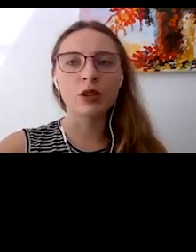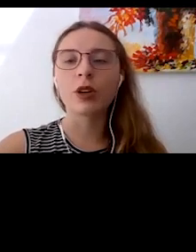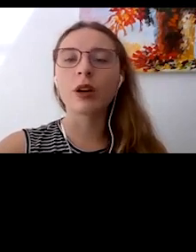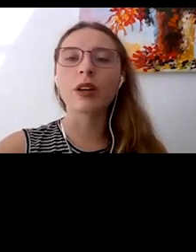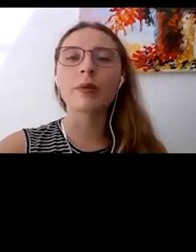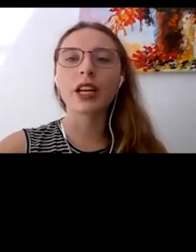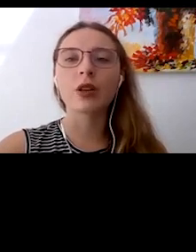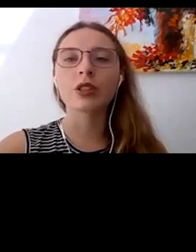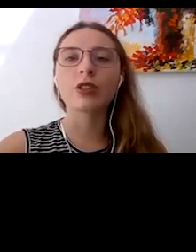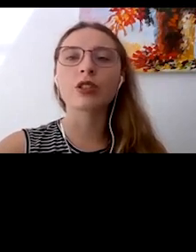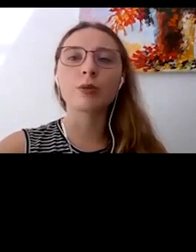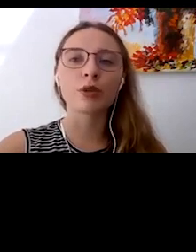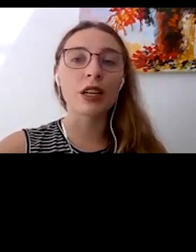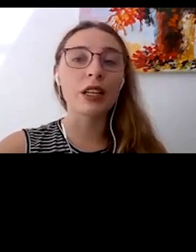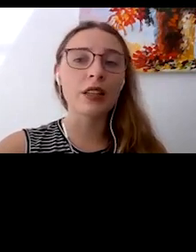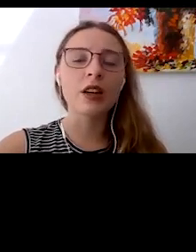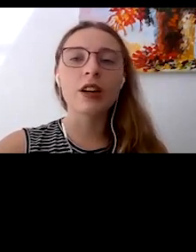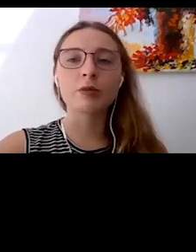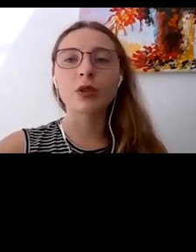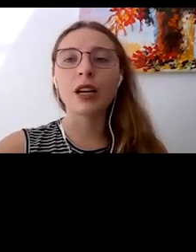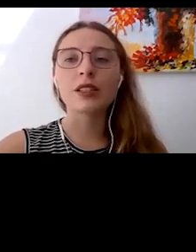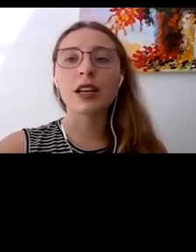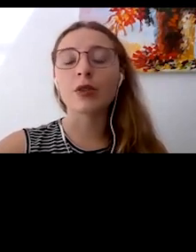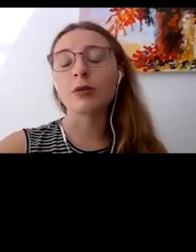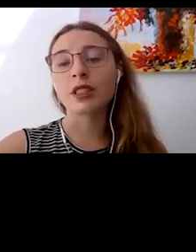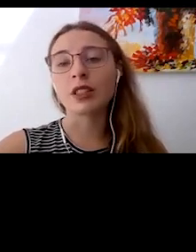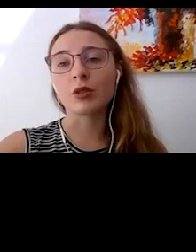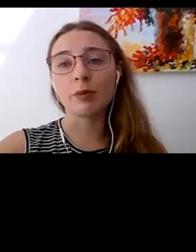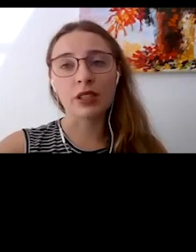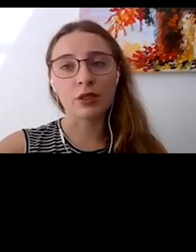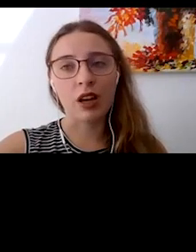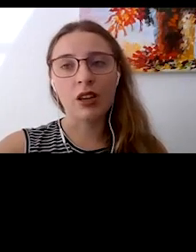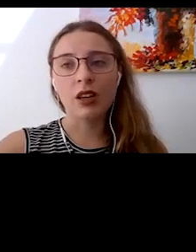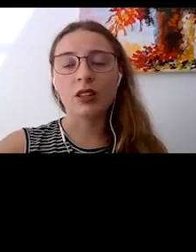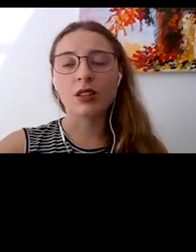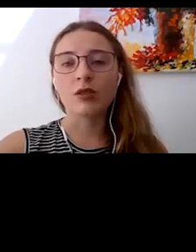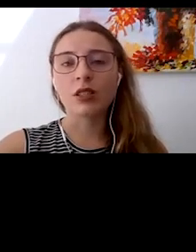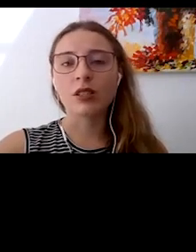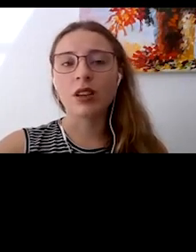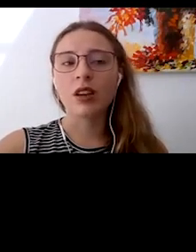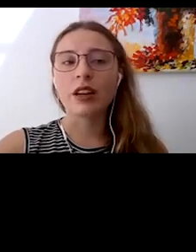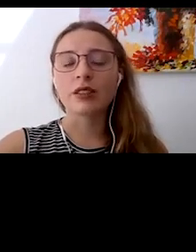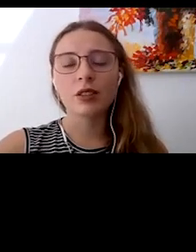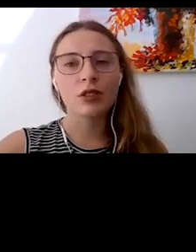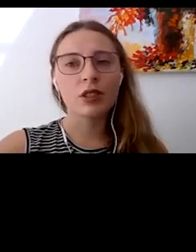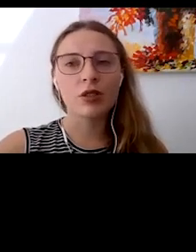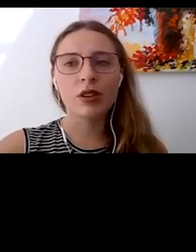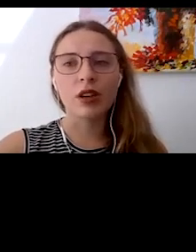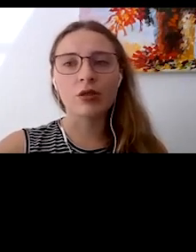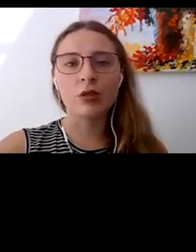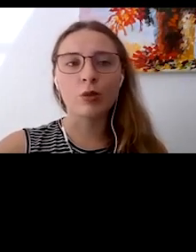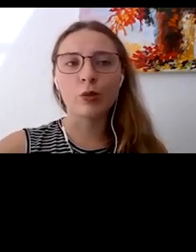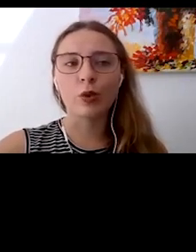alimenticia tuvo que haber aplicado los criterios de proporcionalidad respecto al salario que está manteniendo esta persona. Entonces, en estricto